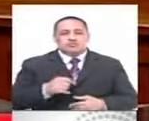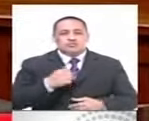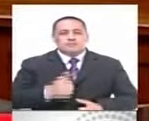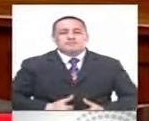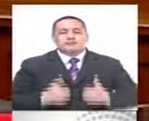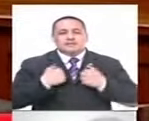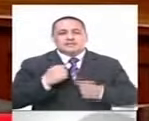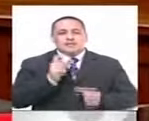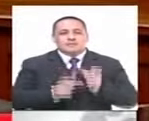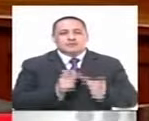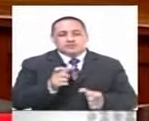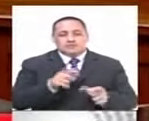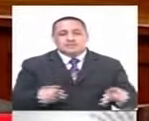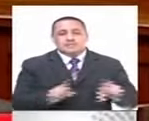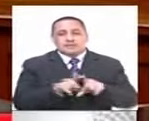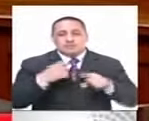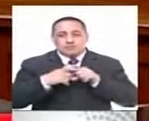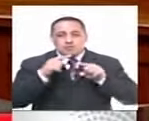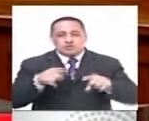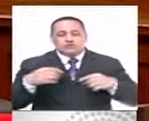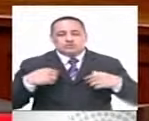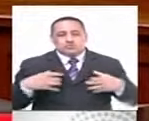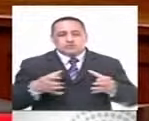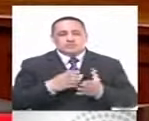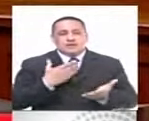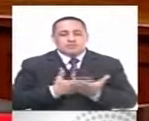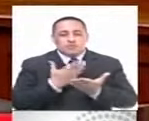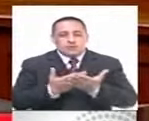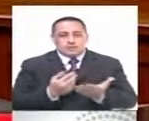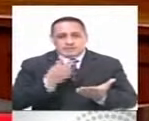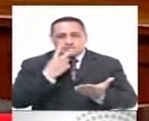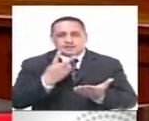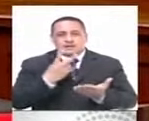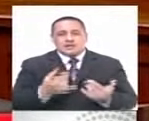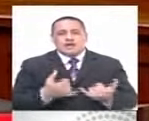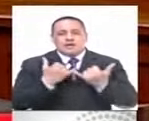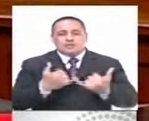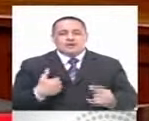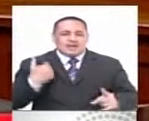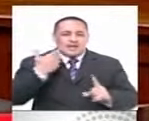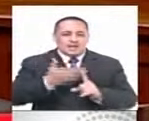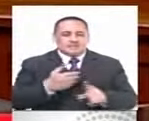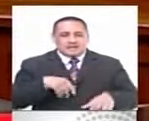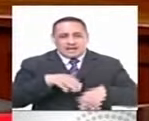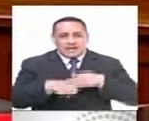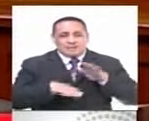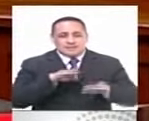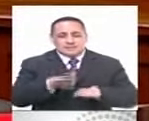generaciones. Y por eso es que nuestra determinación al andar debe ser